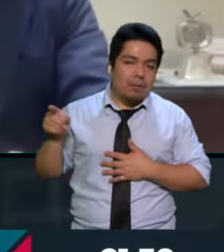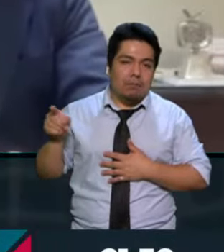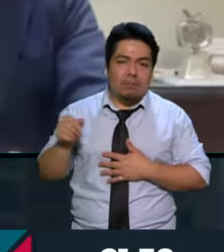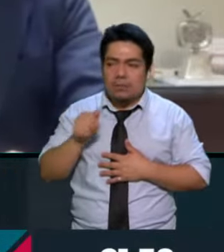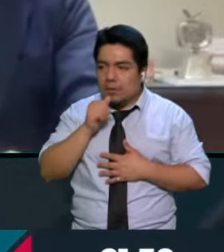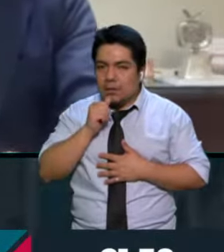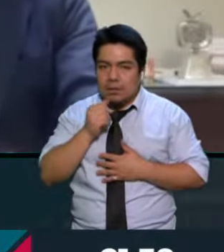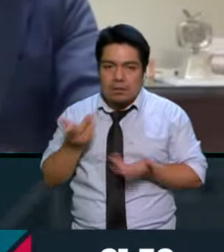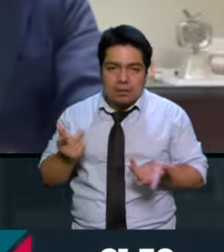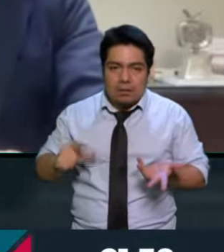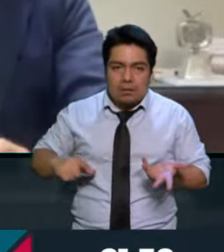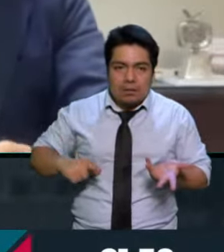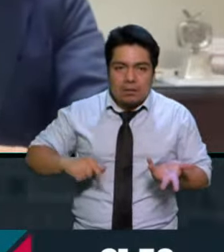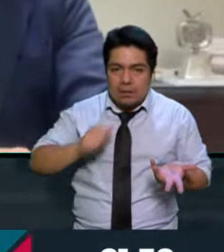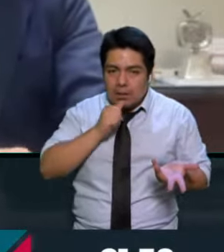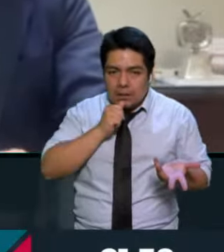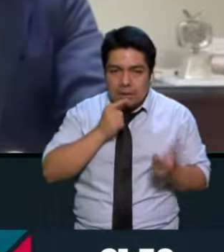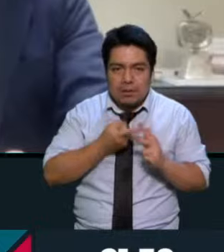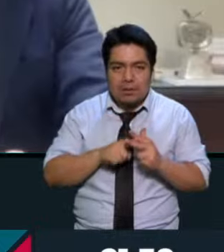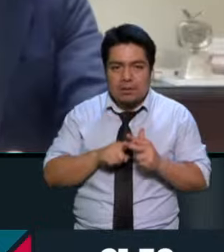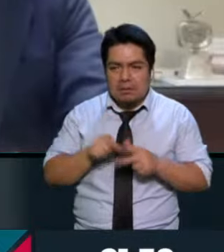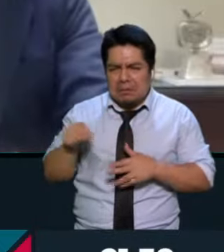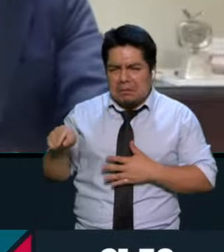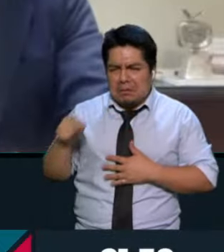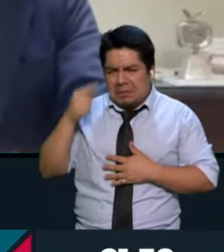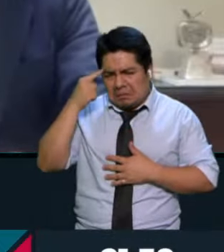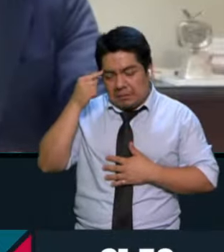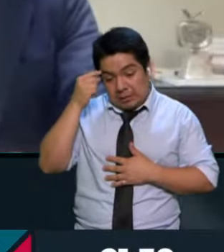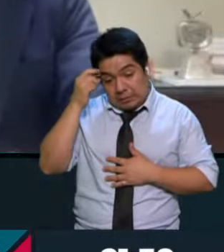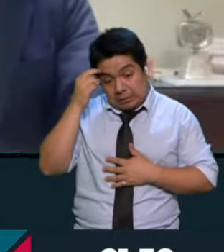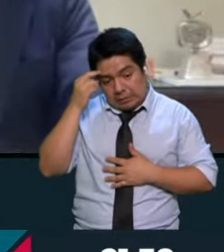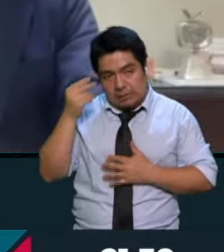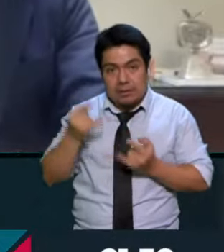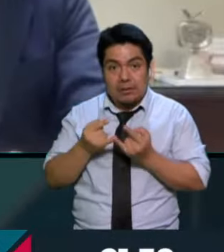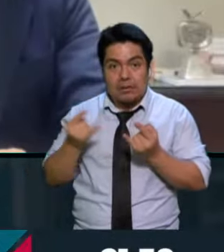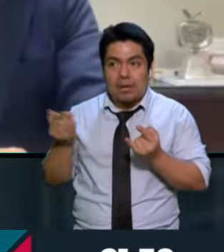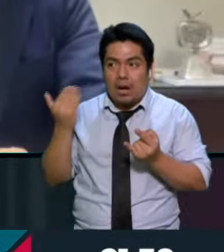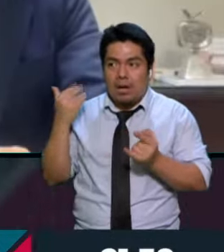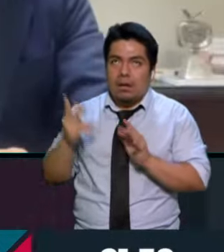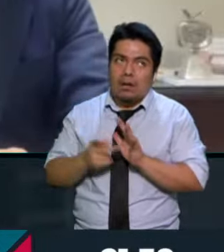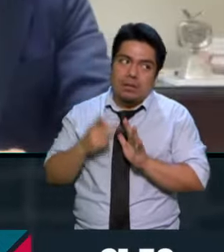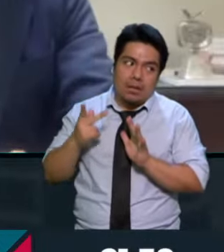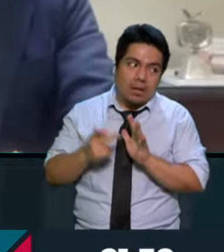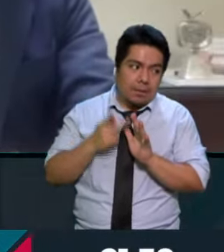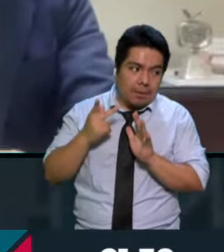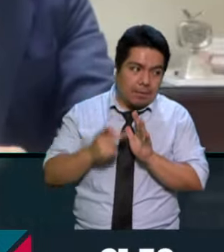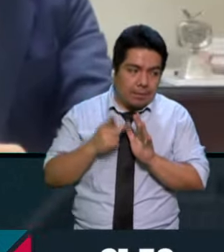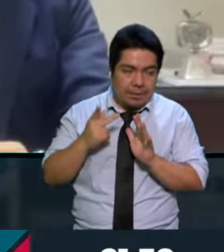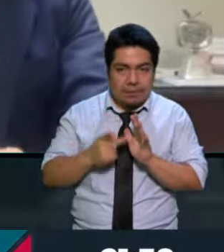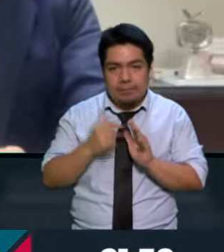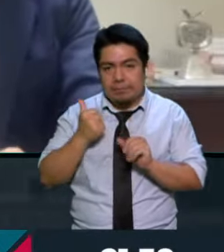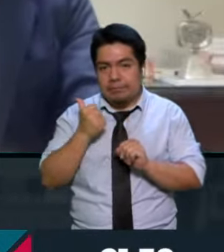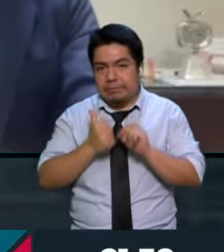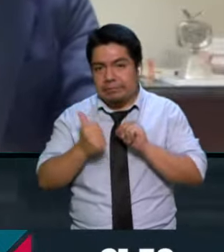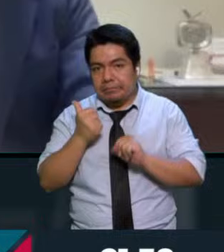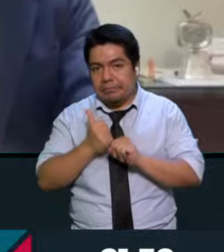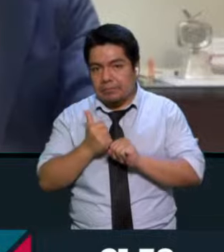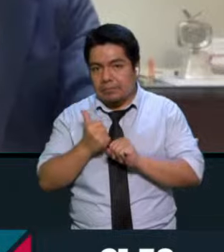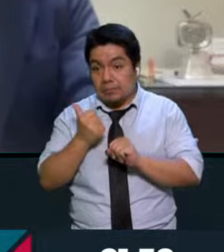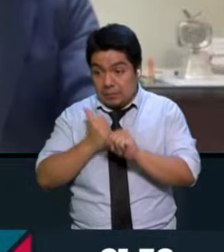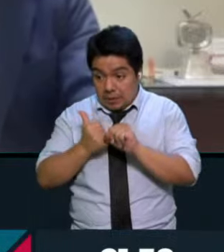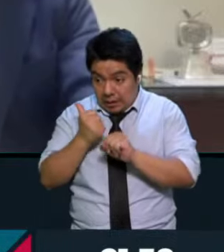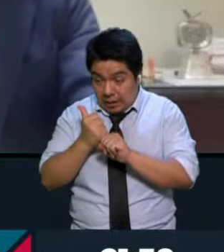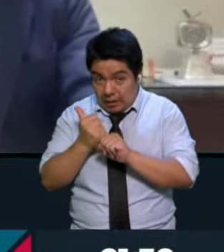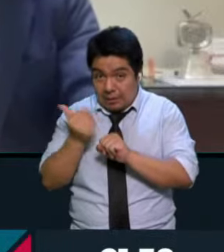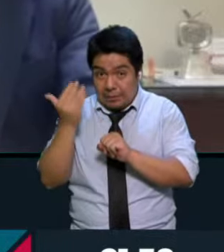el próximo gobierno y parece que estamos repitiendo la historia que hace 6 años, ¿no? Bueno, no solo hace 6 años,